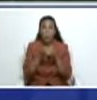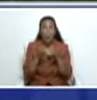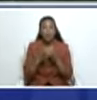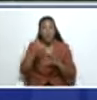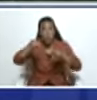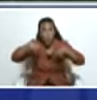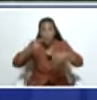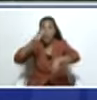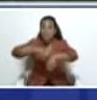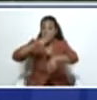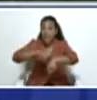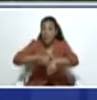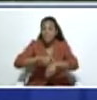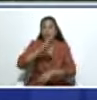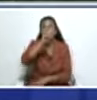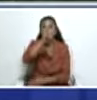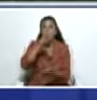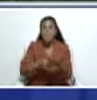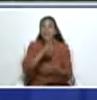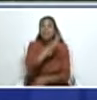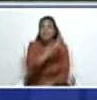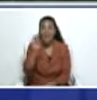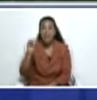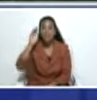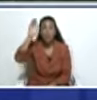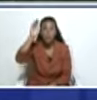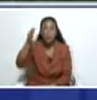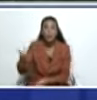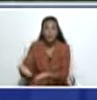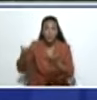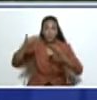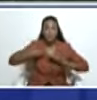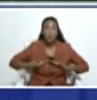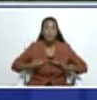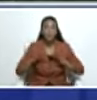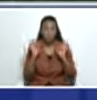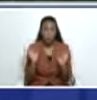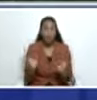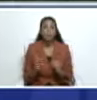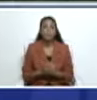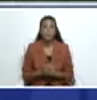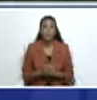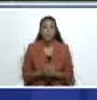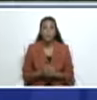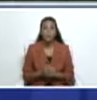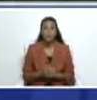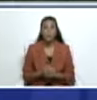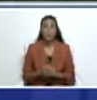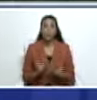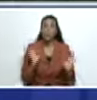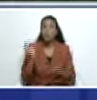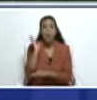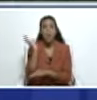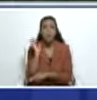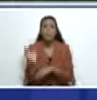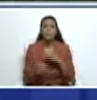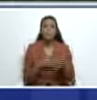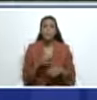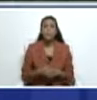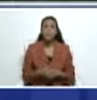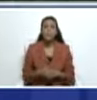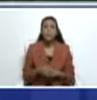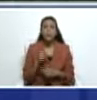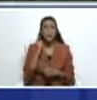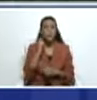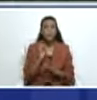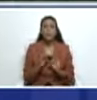Época para entregar en mis manos todos los resultados de las asambleas de consulta de las